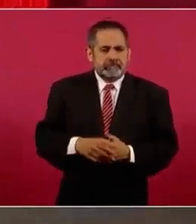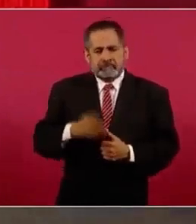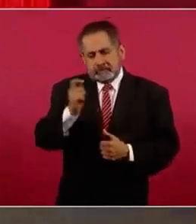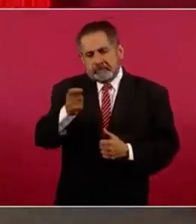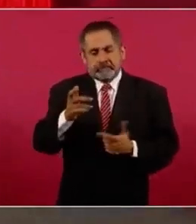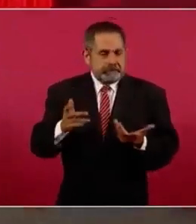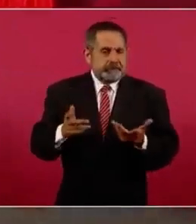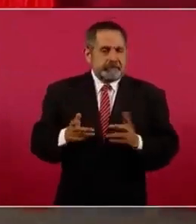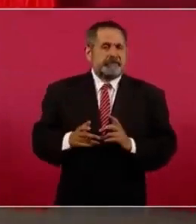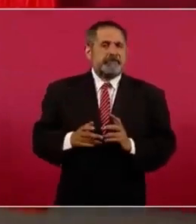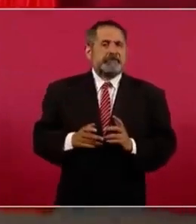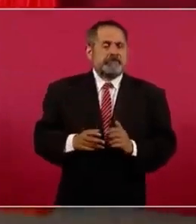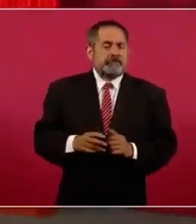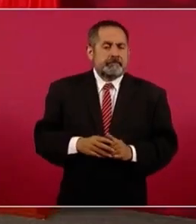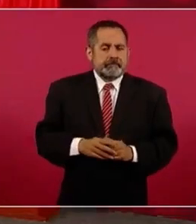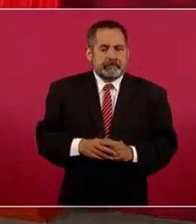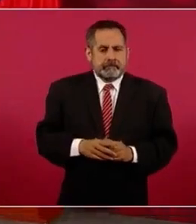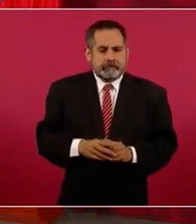hacemos